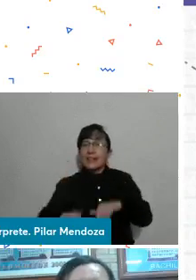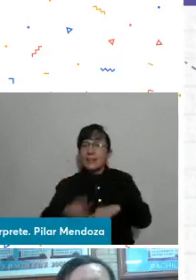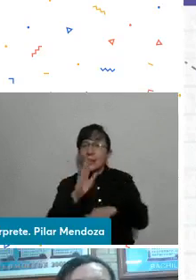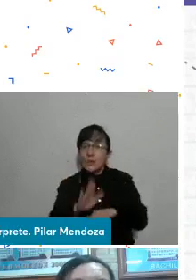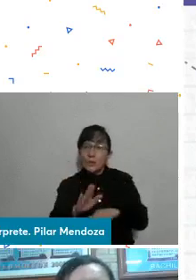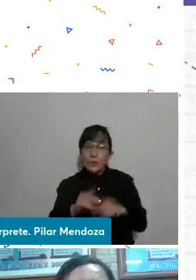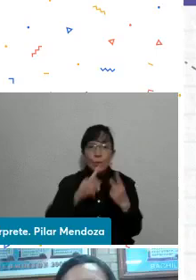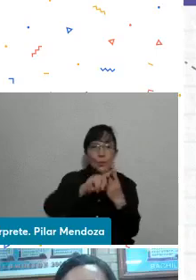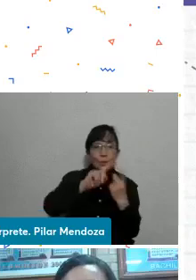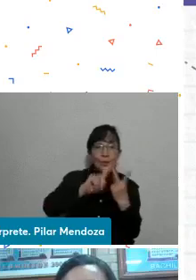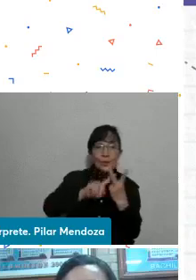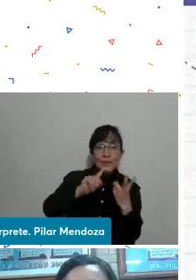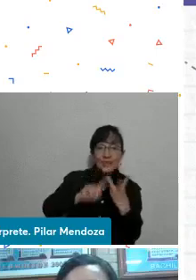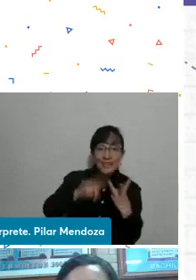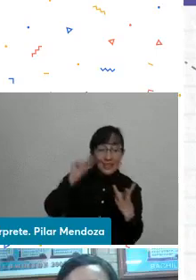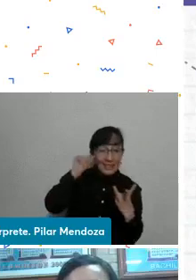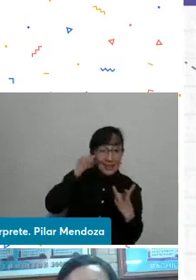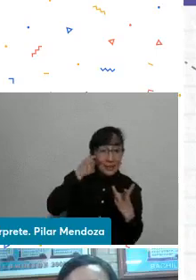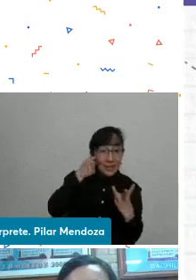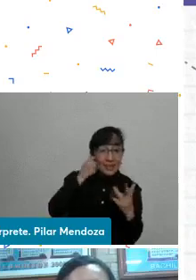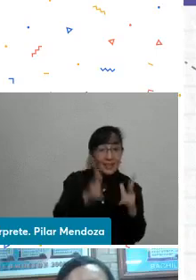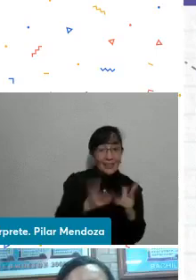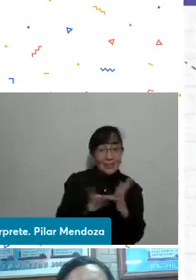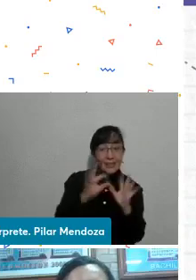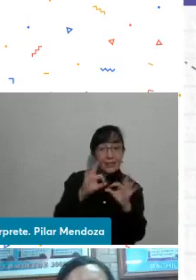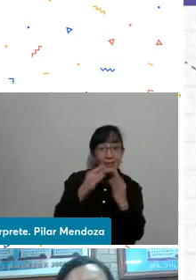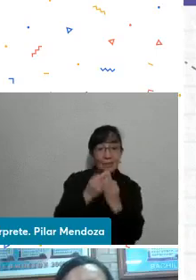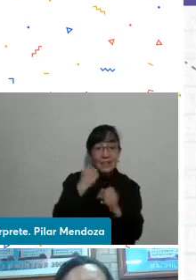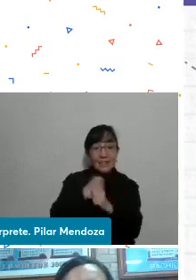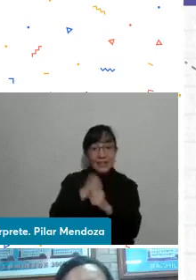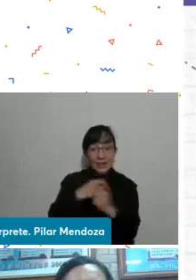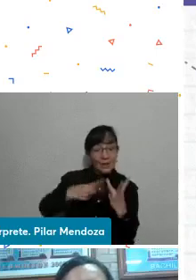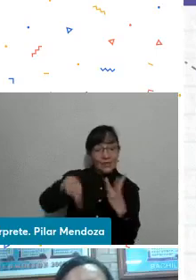triada que, pues, nosotros planteamos en nuestra propuesta.